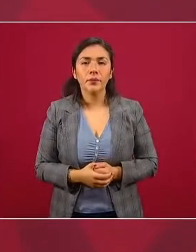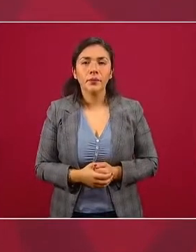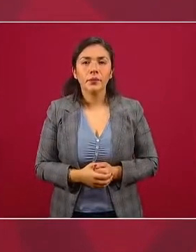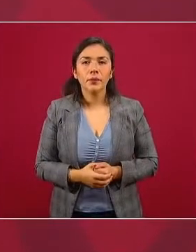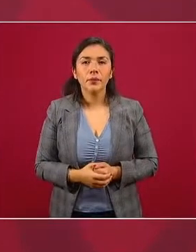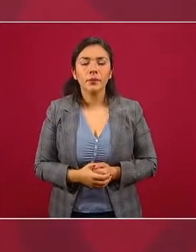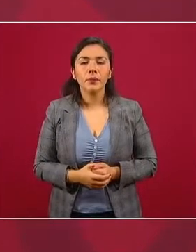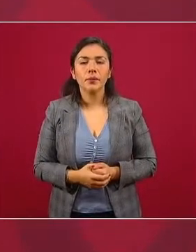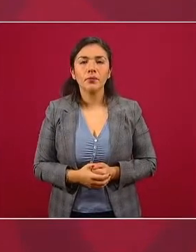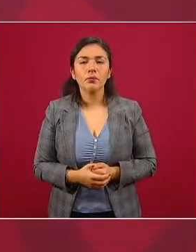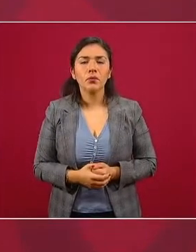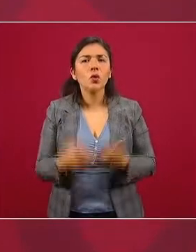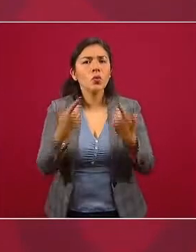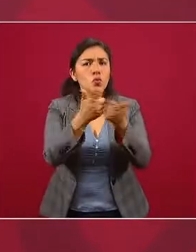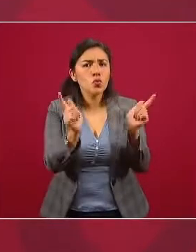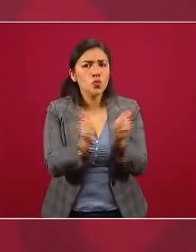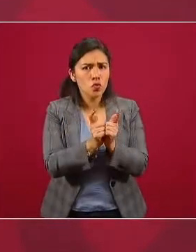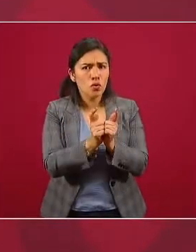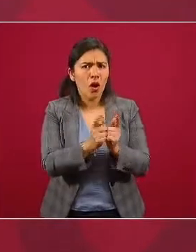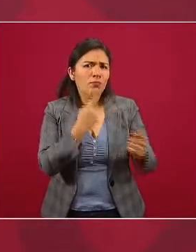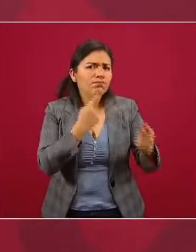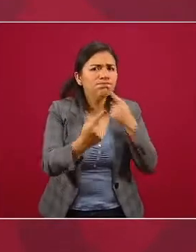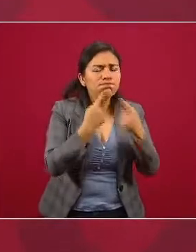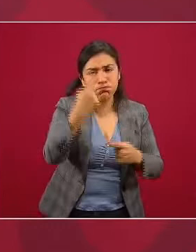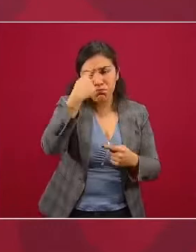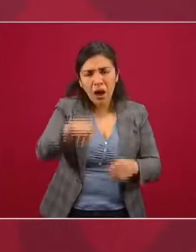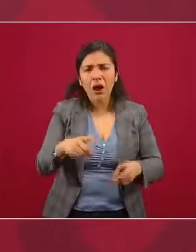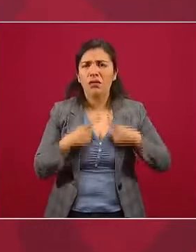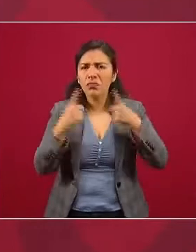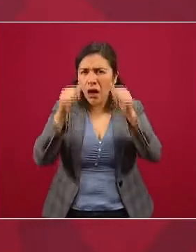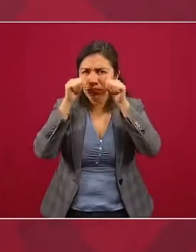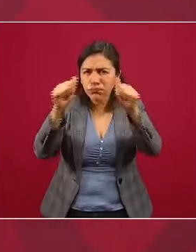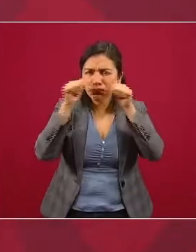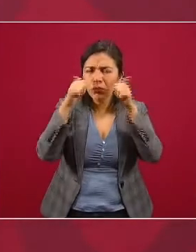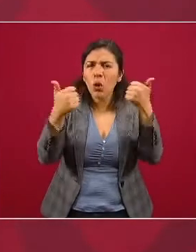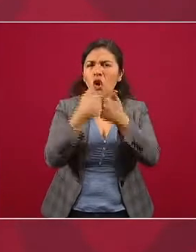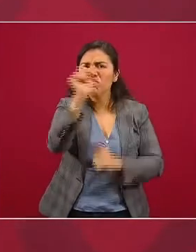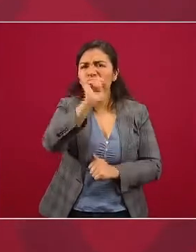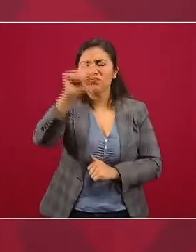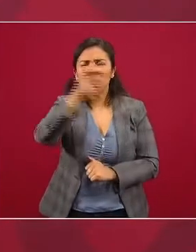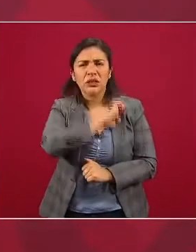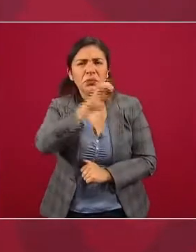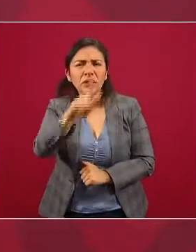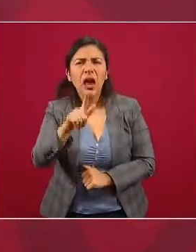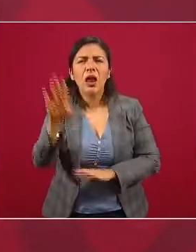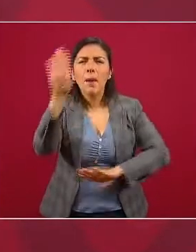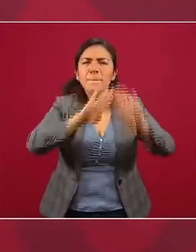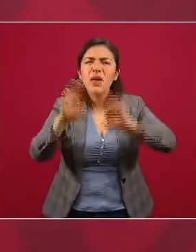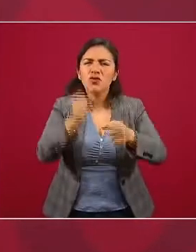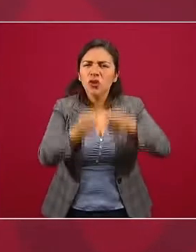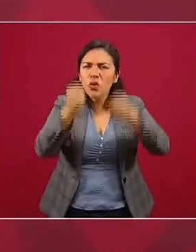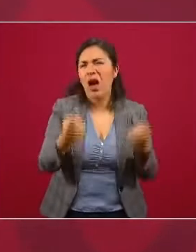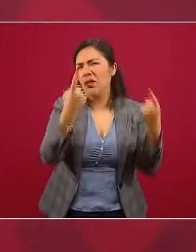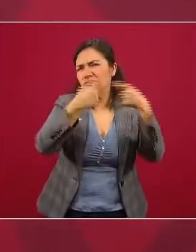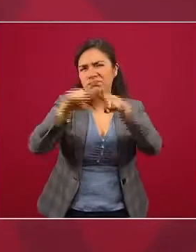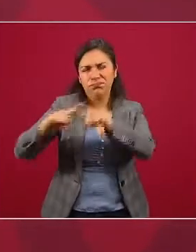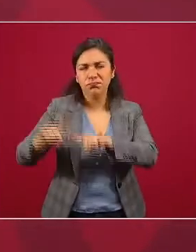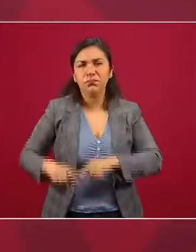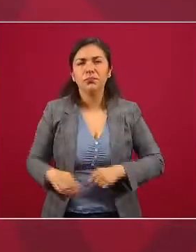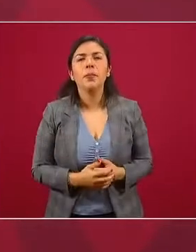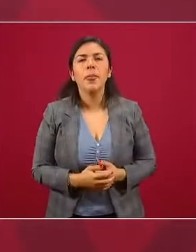Se hizo un comité técnico para asegurar alta especialidad, bioseguridad, etcétera. La que sigue, por favor.